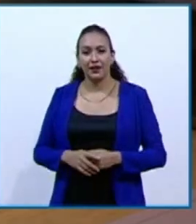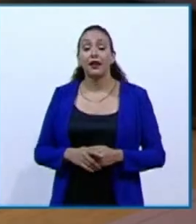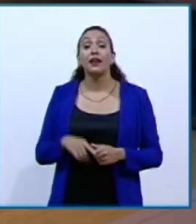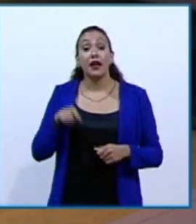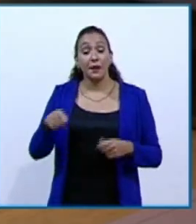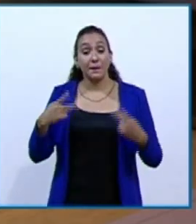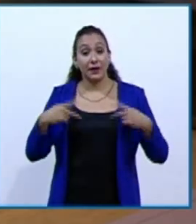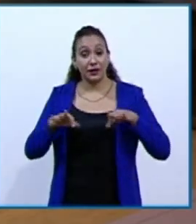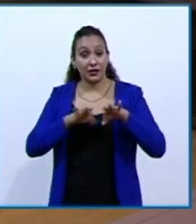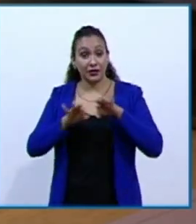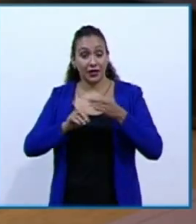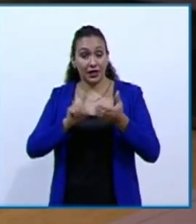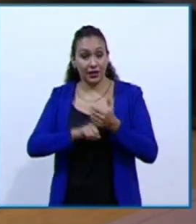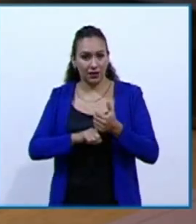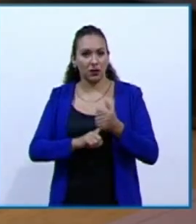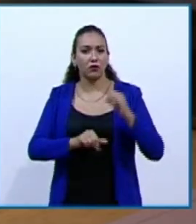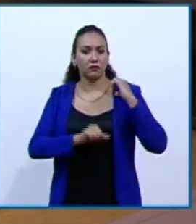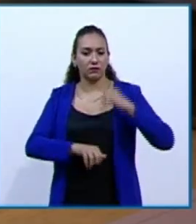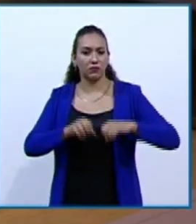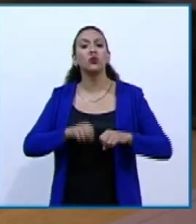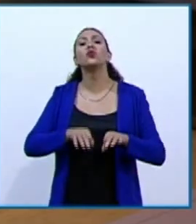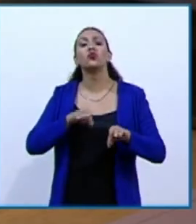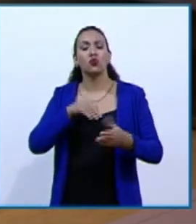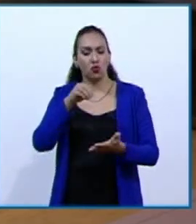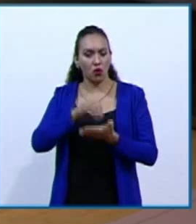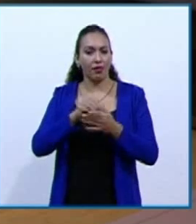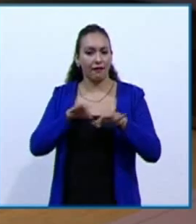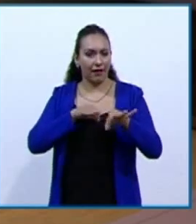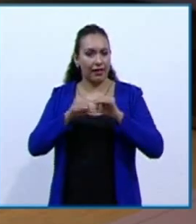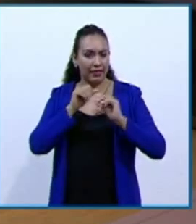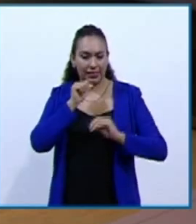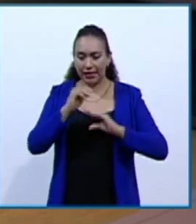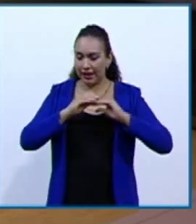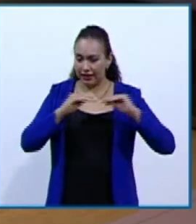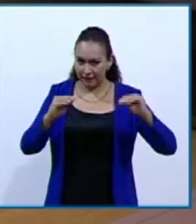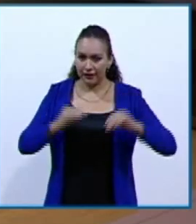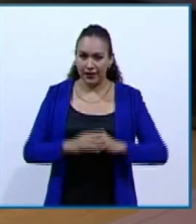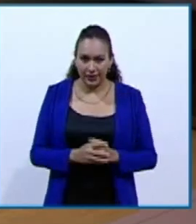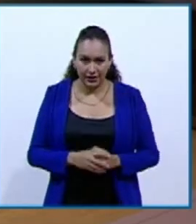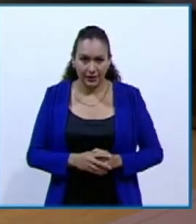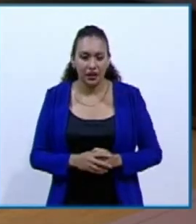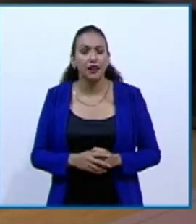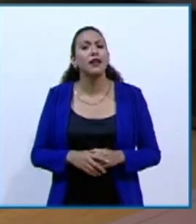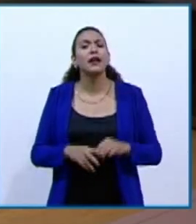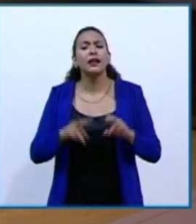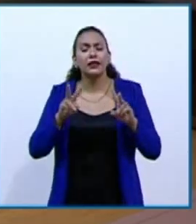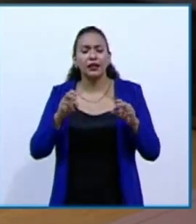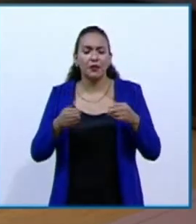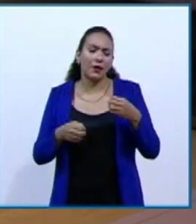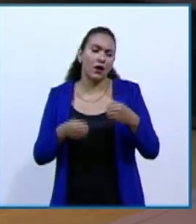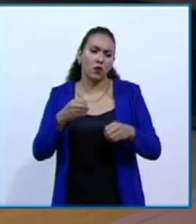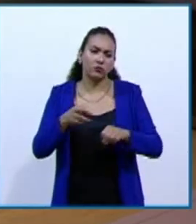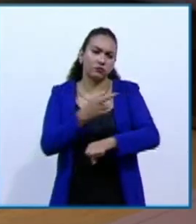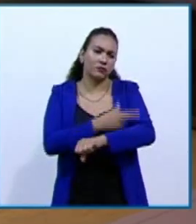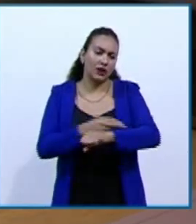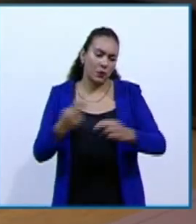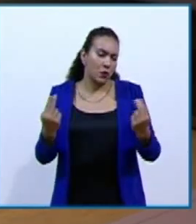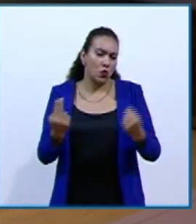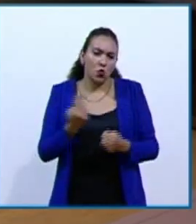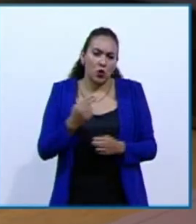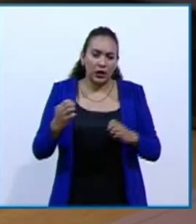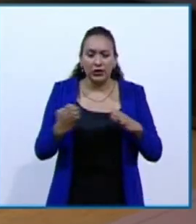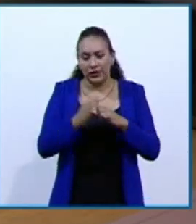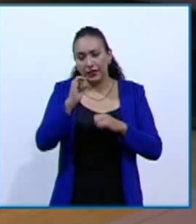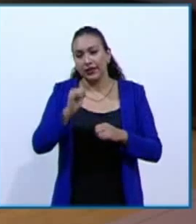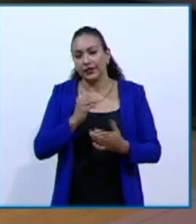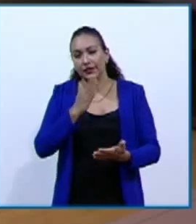y trabajadores mantienen la suspensión de actividades y solo atienden asuntos de carácter urgente. Vamos con Rosy, muy buenas tardes,